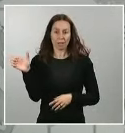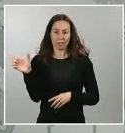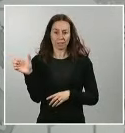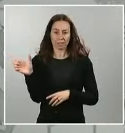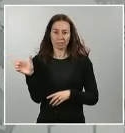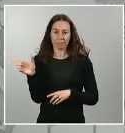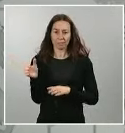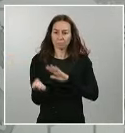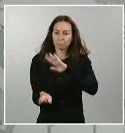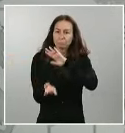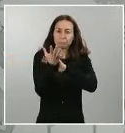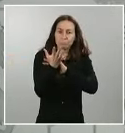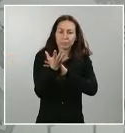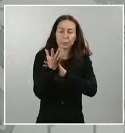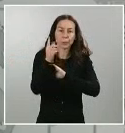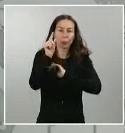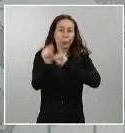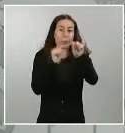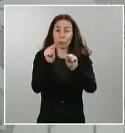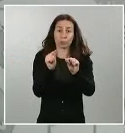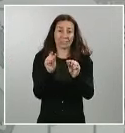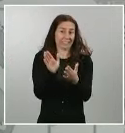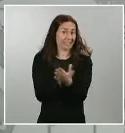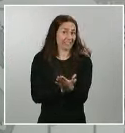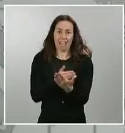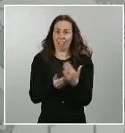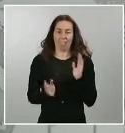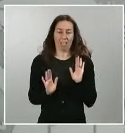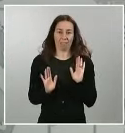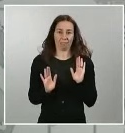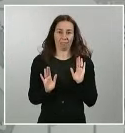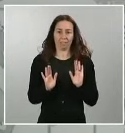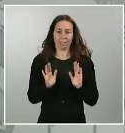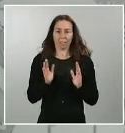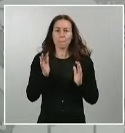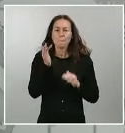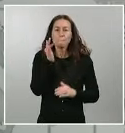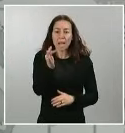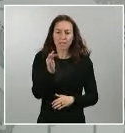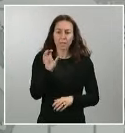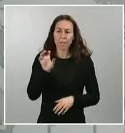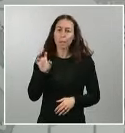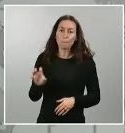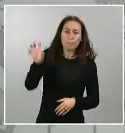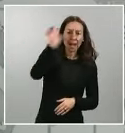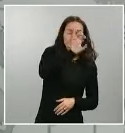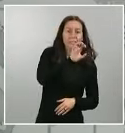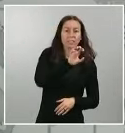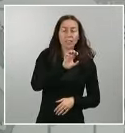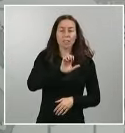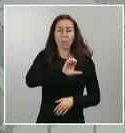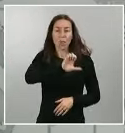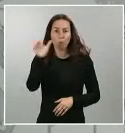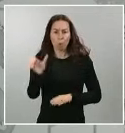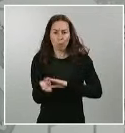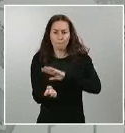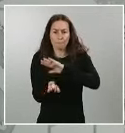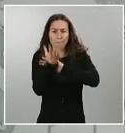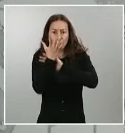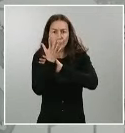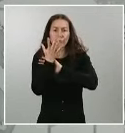convocado ni ha atraído al virus. Tampoco lo ha hecho ningún país de Europa como es España, tampoco ningún otro país